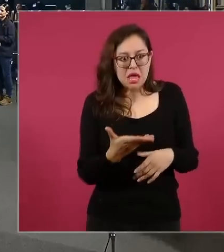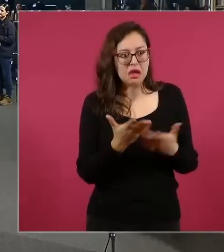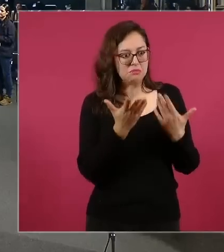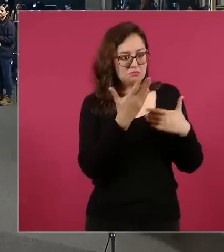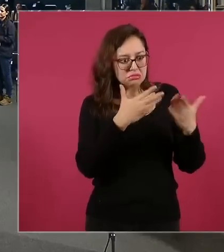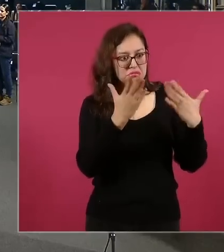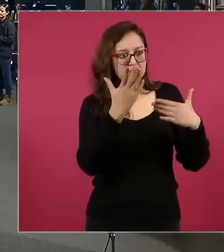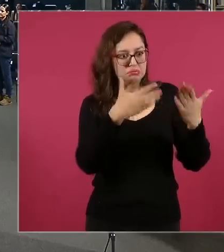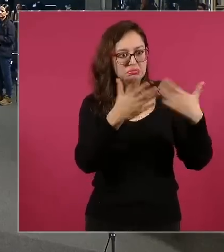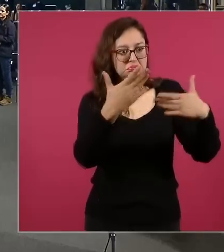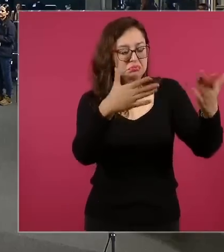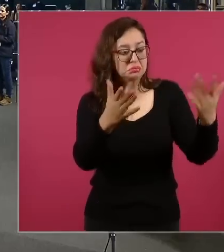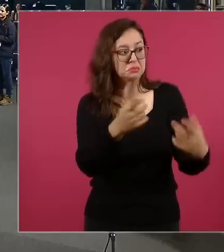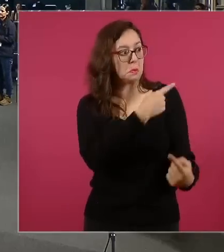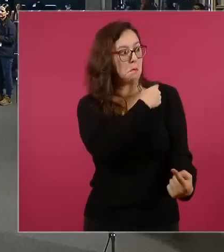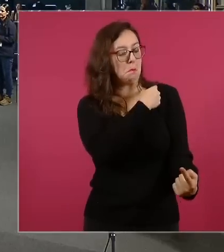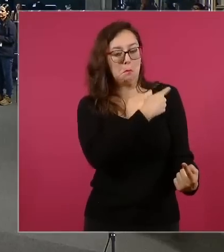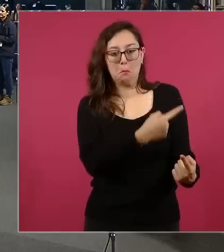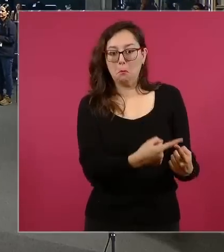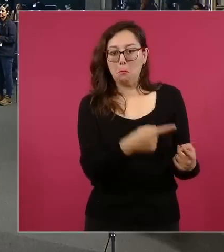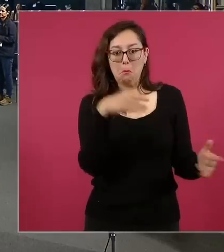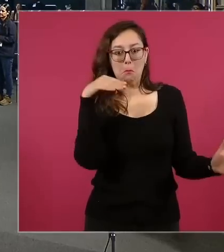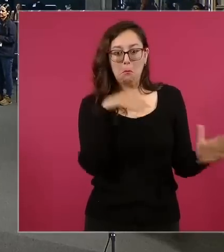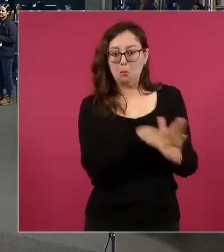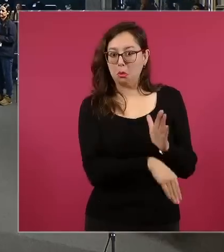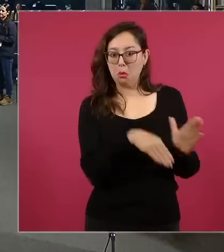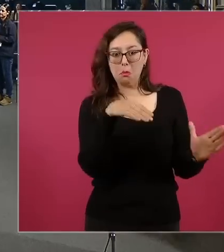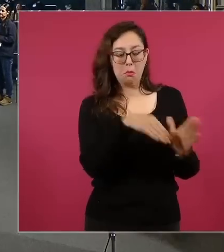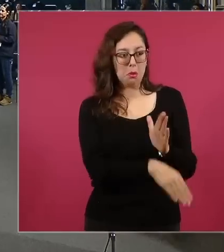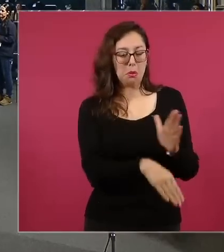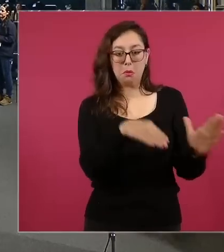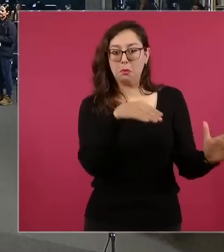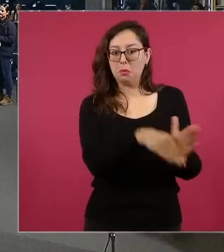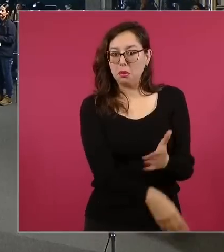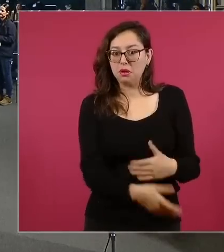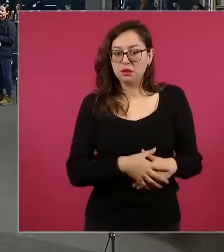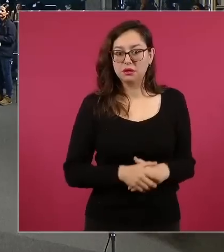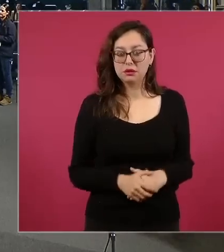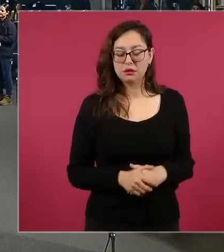Y este señor lleva años